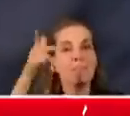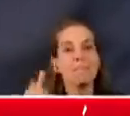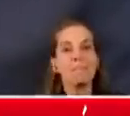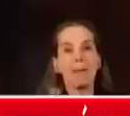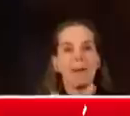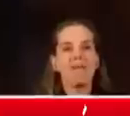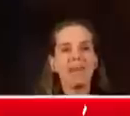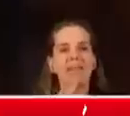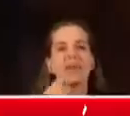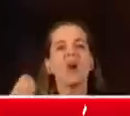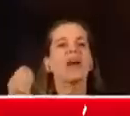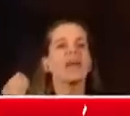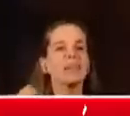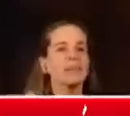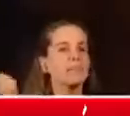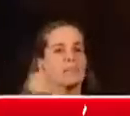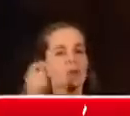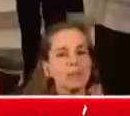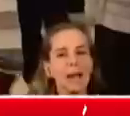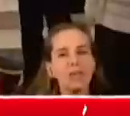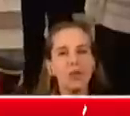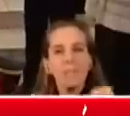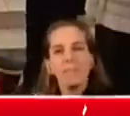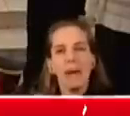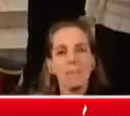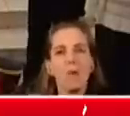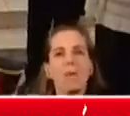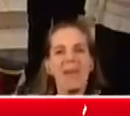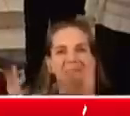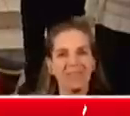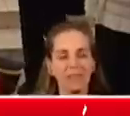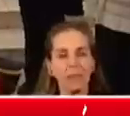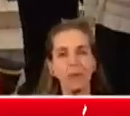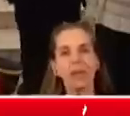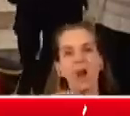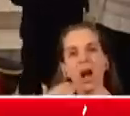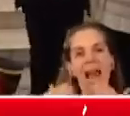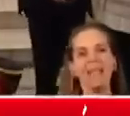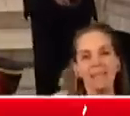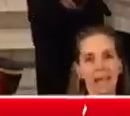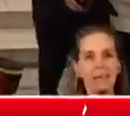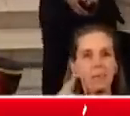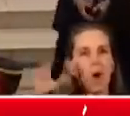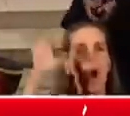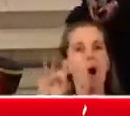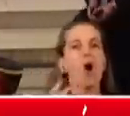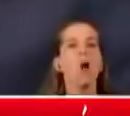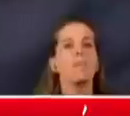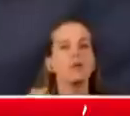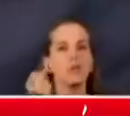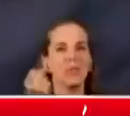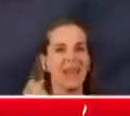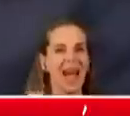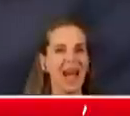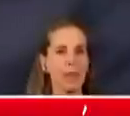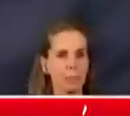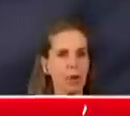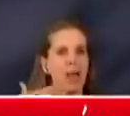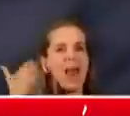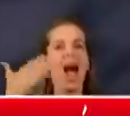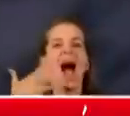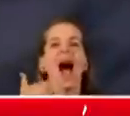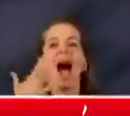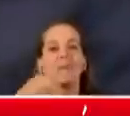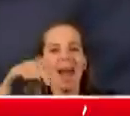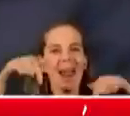Francisco. Yo quiero darle las gracias por esta oportunidad que me han dado de dar estas últimas palabras en